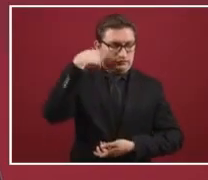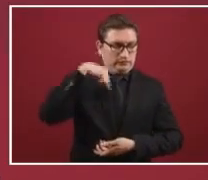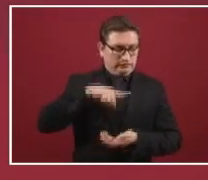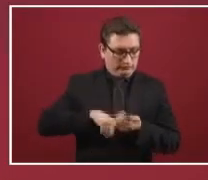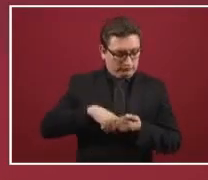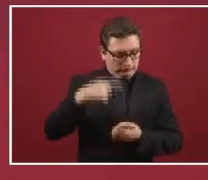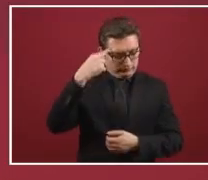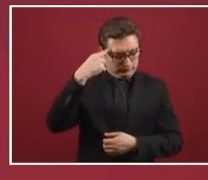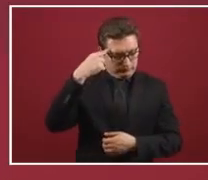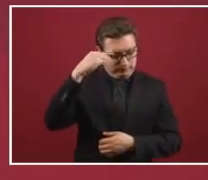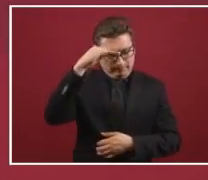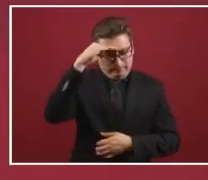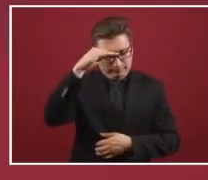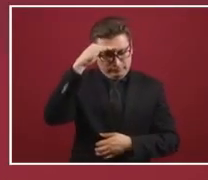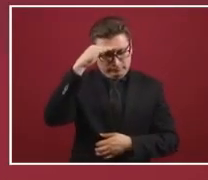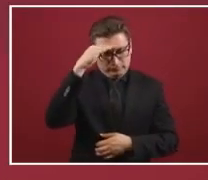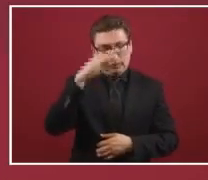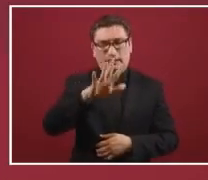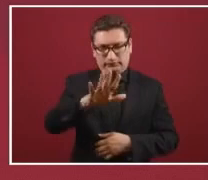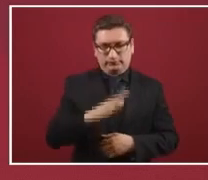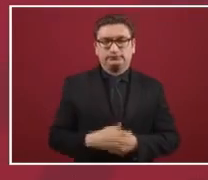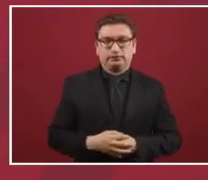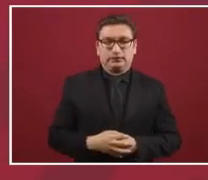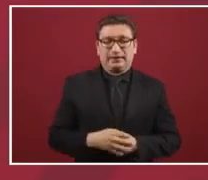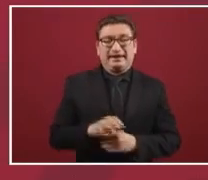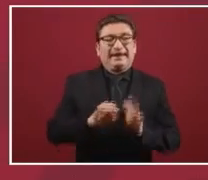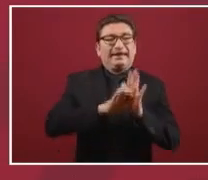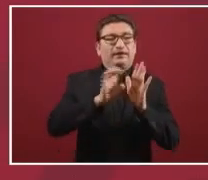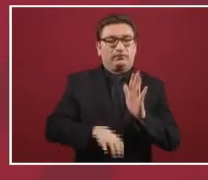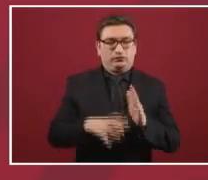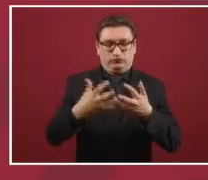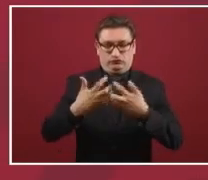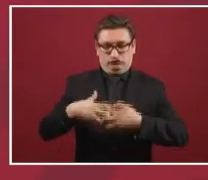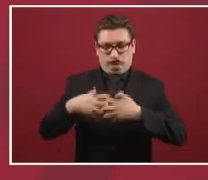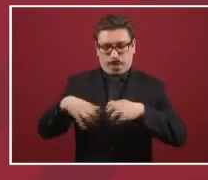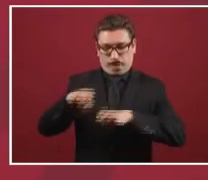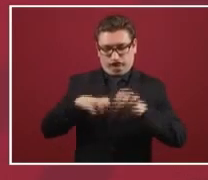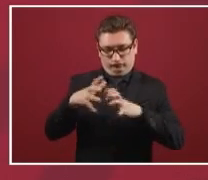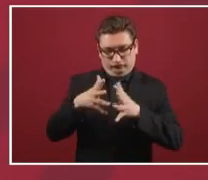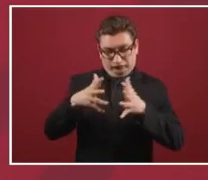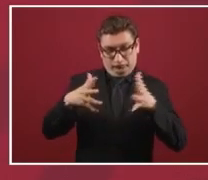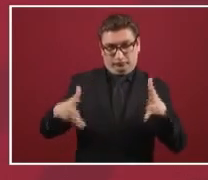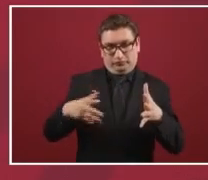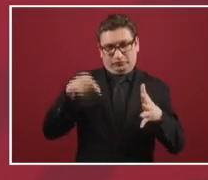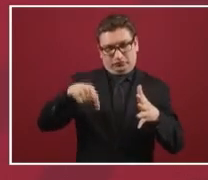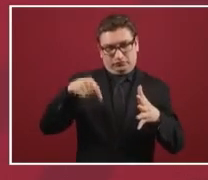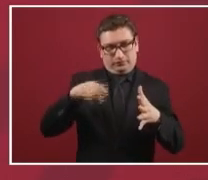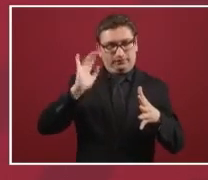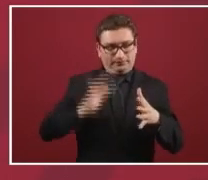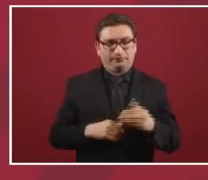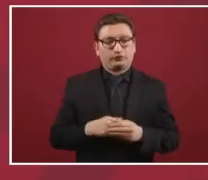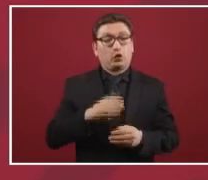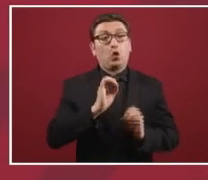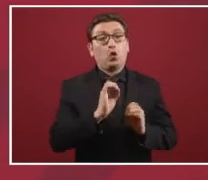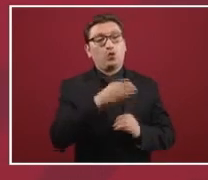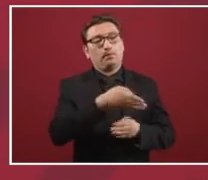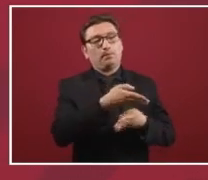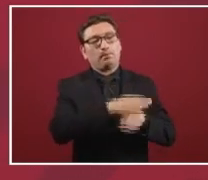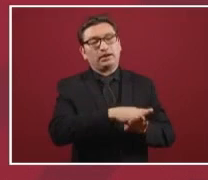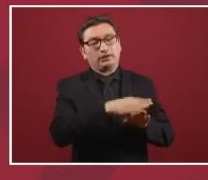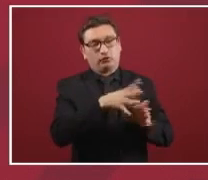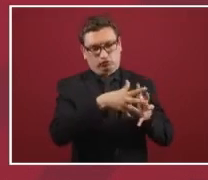Y les comento, bueno, esa empresa que están pensando, ese banco que están